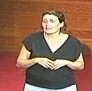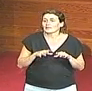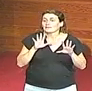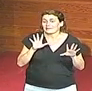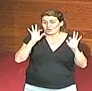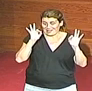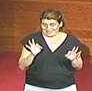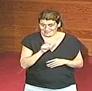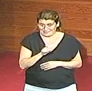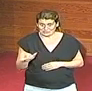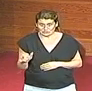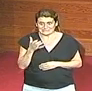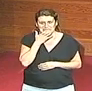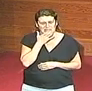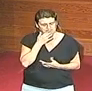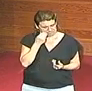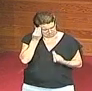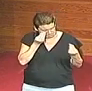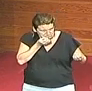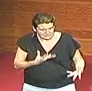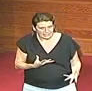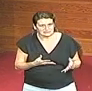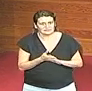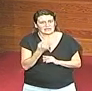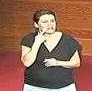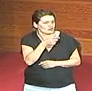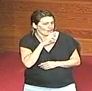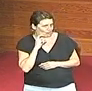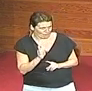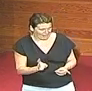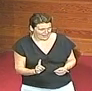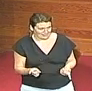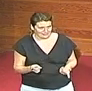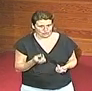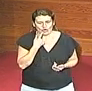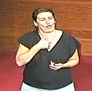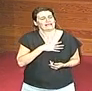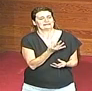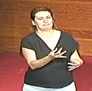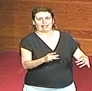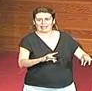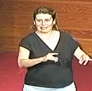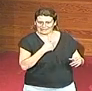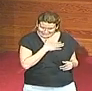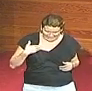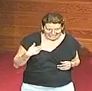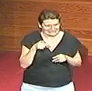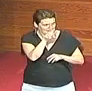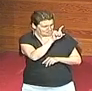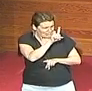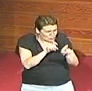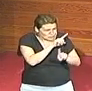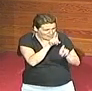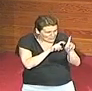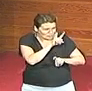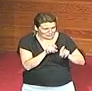de la gente, si tienes dos dedos de frente, eso no te vale. Tú no quieres que te den el puré. Quieres poder preguntar y repreguntar, sobre